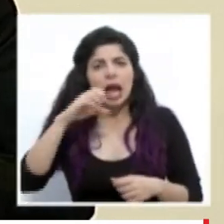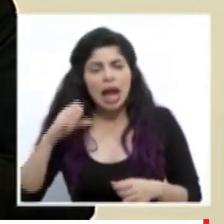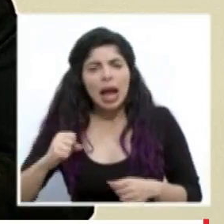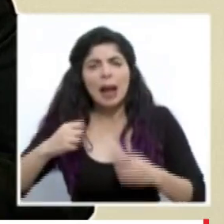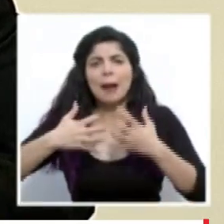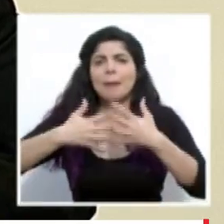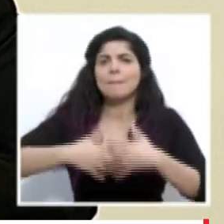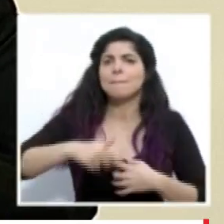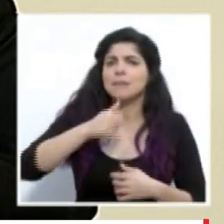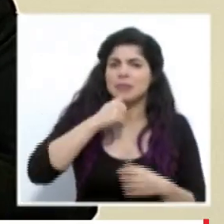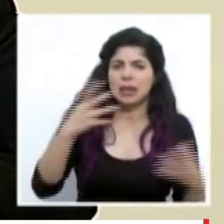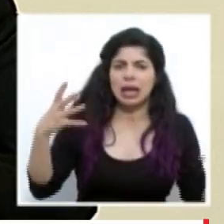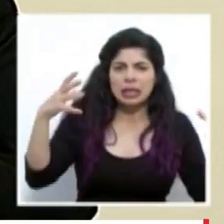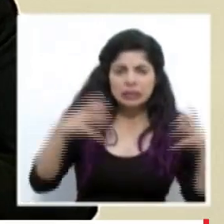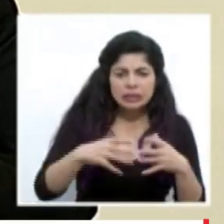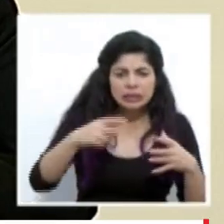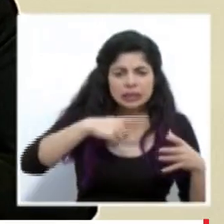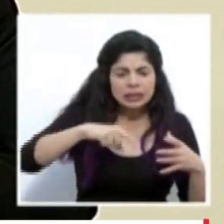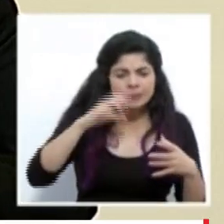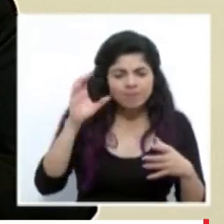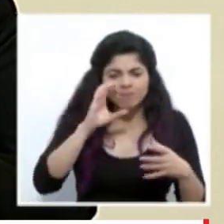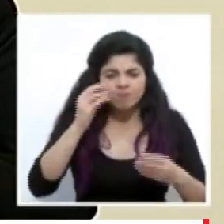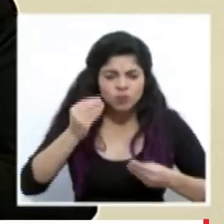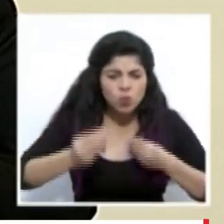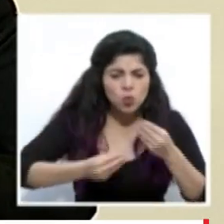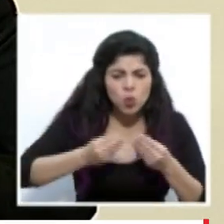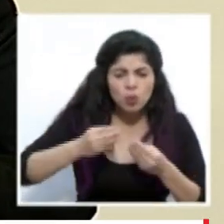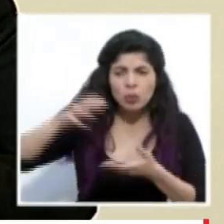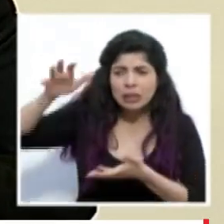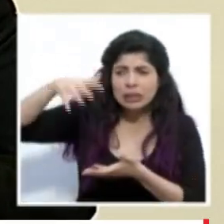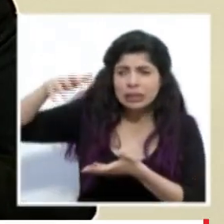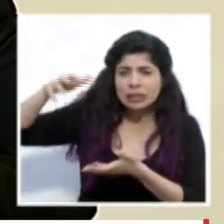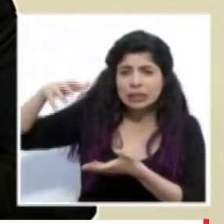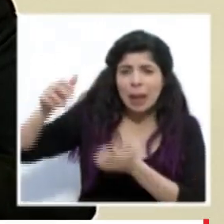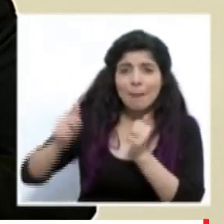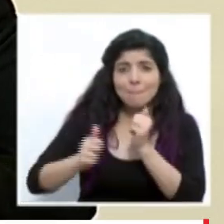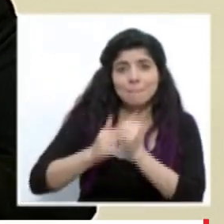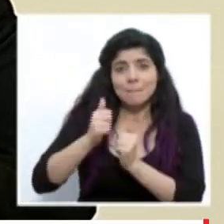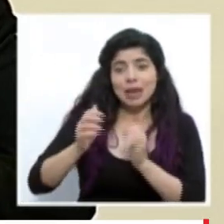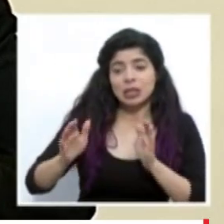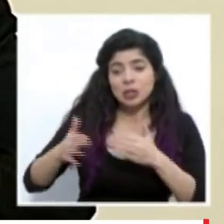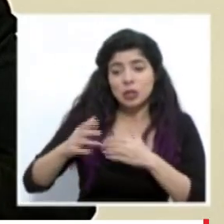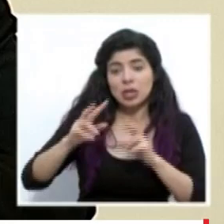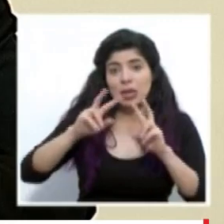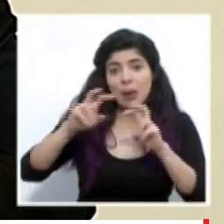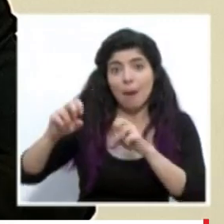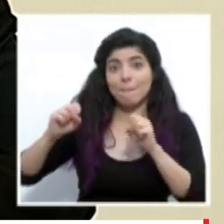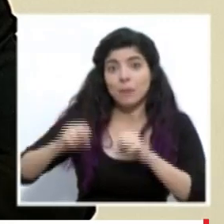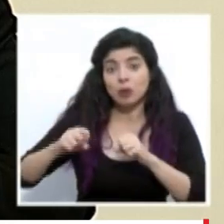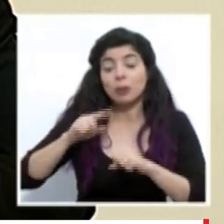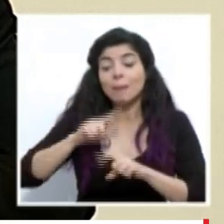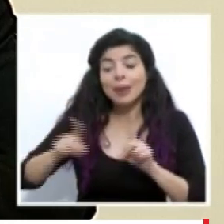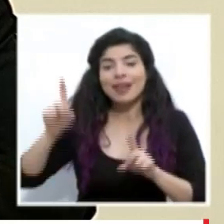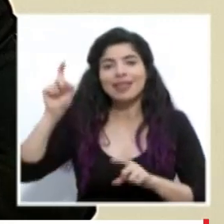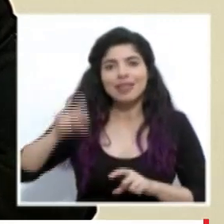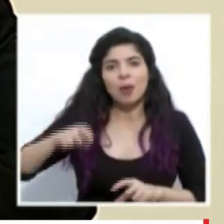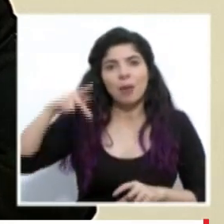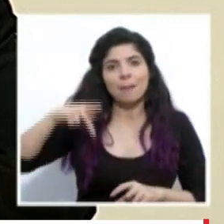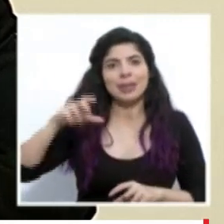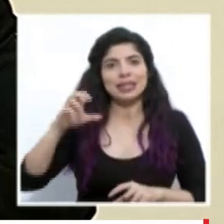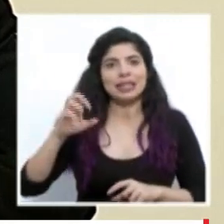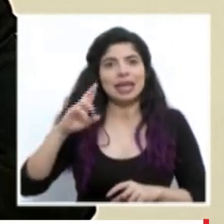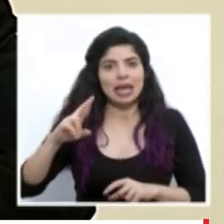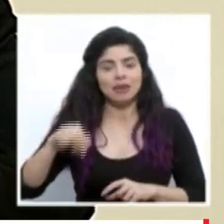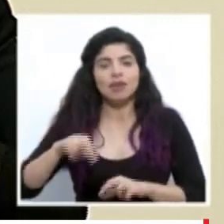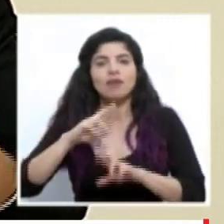de la empresa privada, porque tenemos que asegurarnos conseguir la mayor cantidad de pruebas posibles, pero que sean PCR, de reacción en